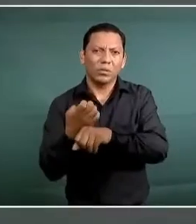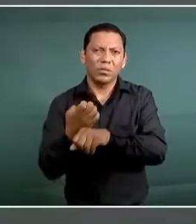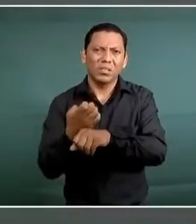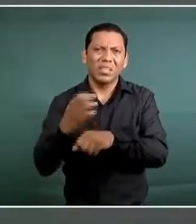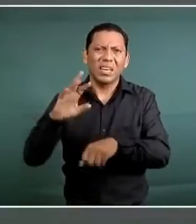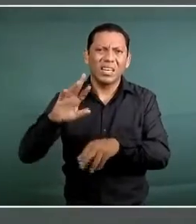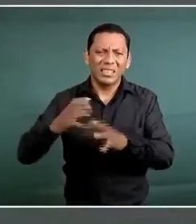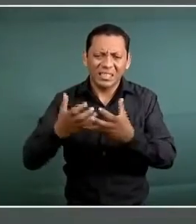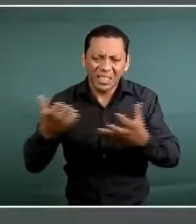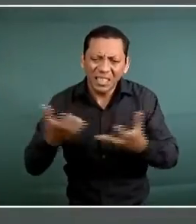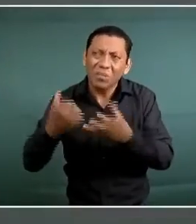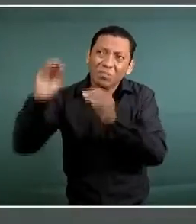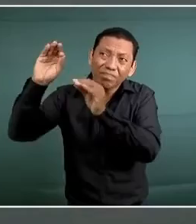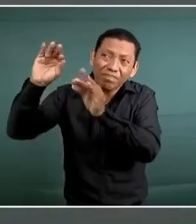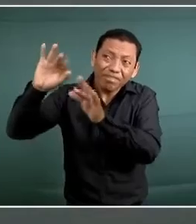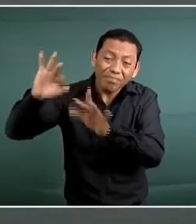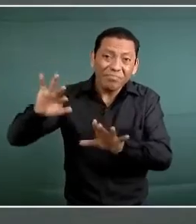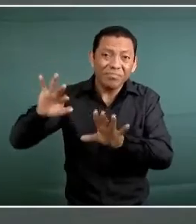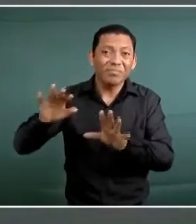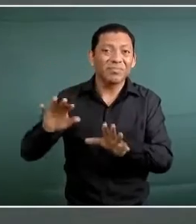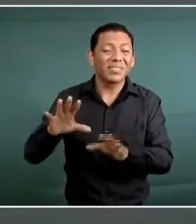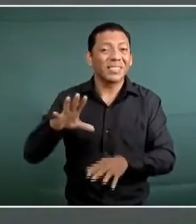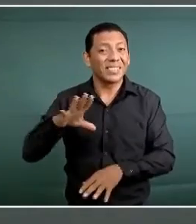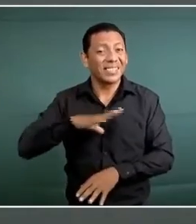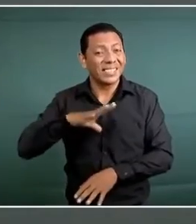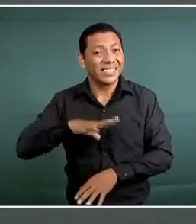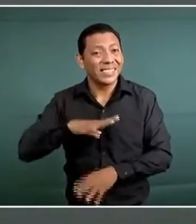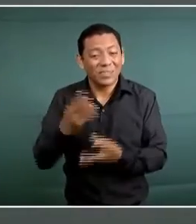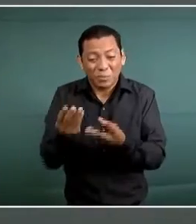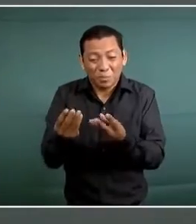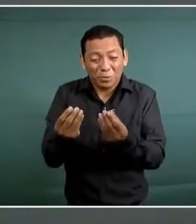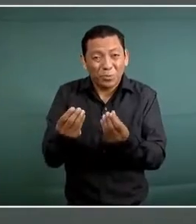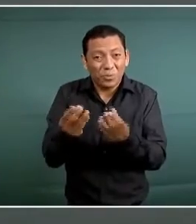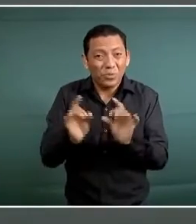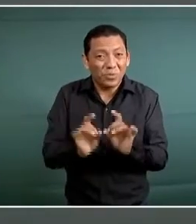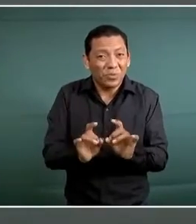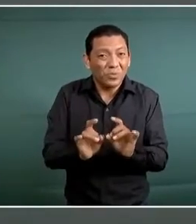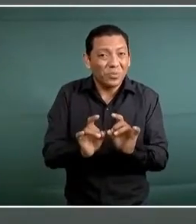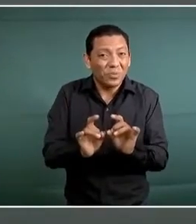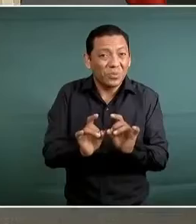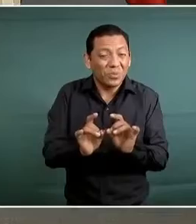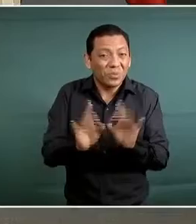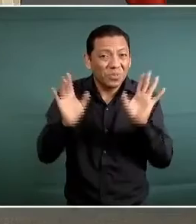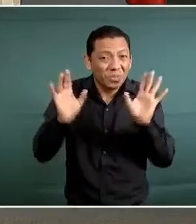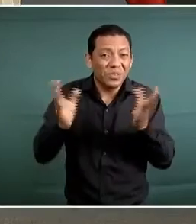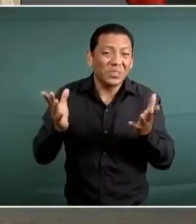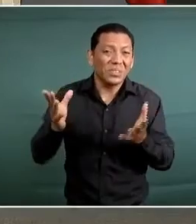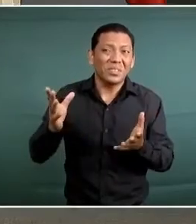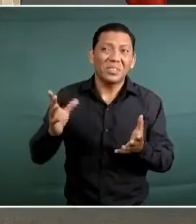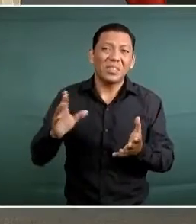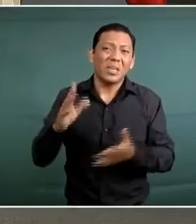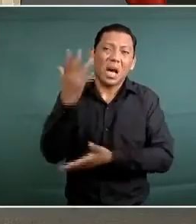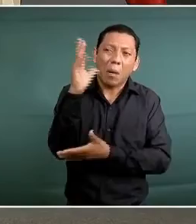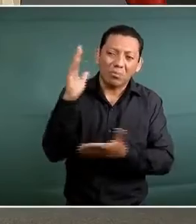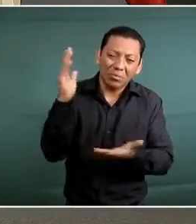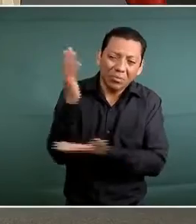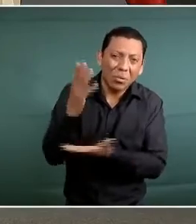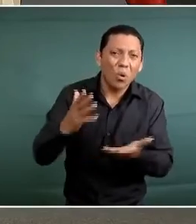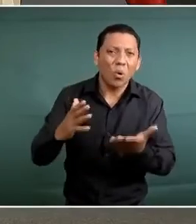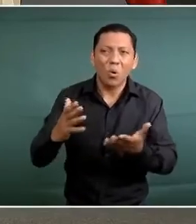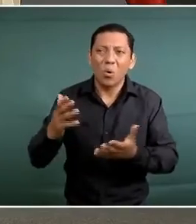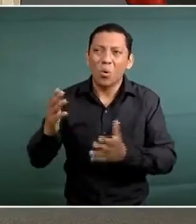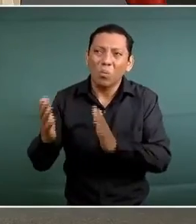de tierra, recordar que cuando el terreno se satura y hay alguna modificación en la ladera, ya sea la tala o algunas